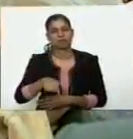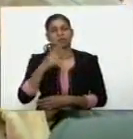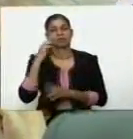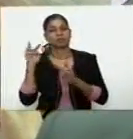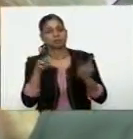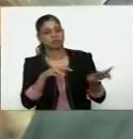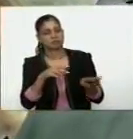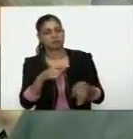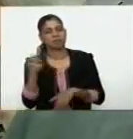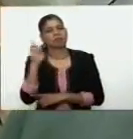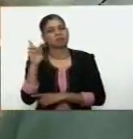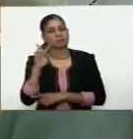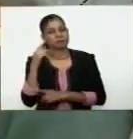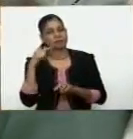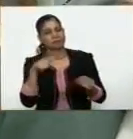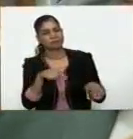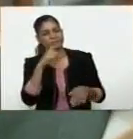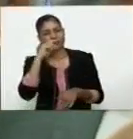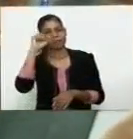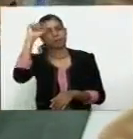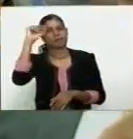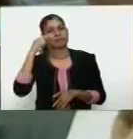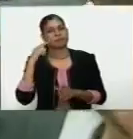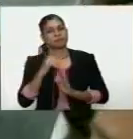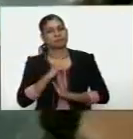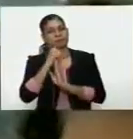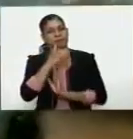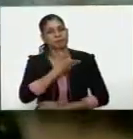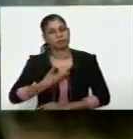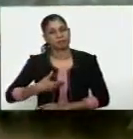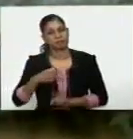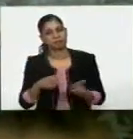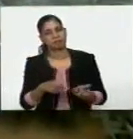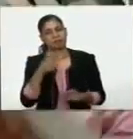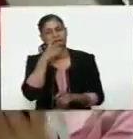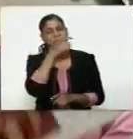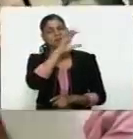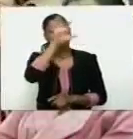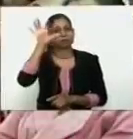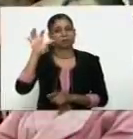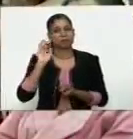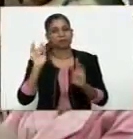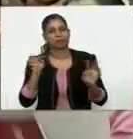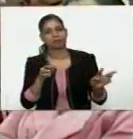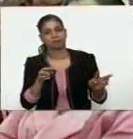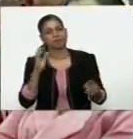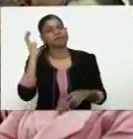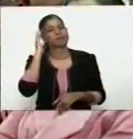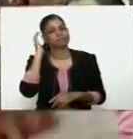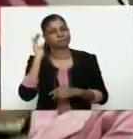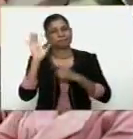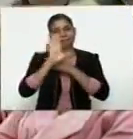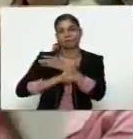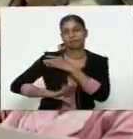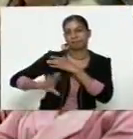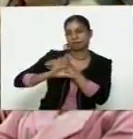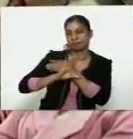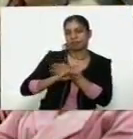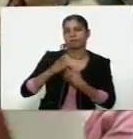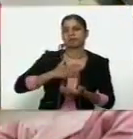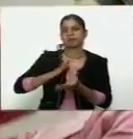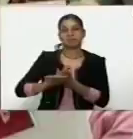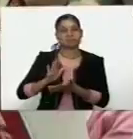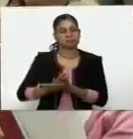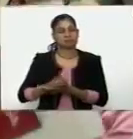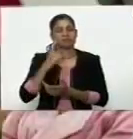con esperanza. Mientras que Nicolás Maduro está en la presidencia de la República, los pueblos sabrán, se sabrán protegidos, sabrán, mirarán con